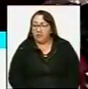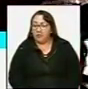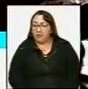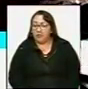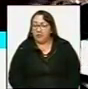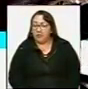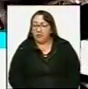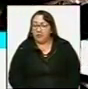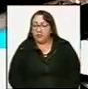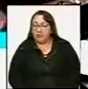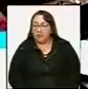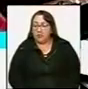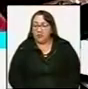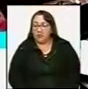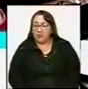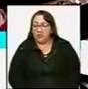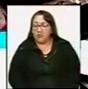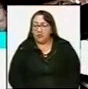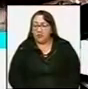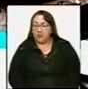Retiramos permanentemente.